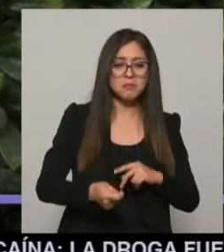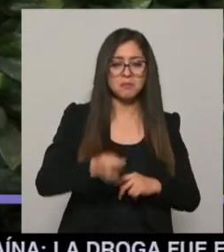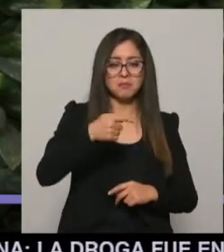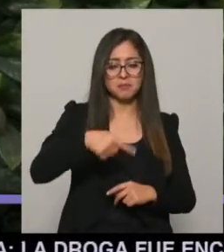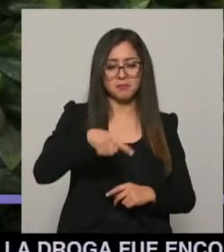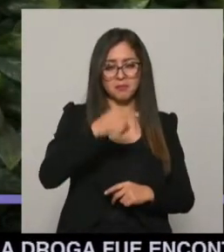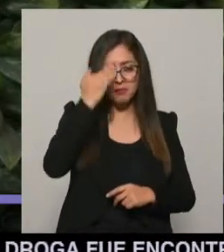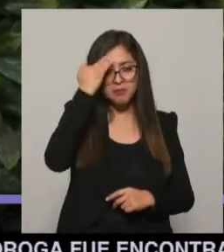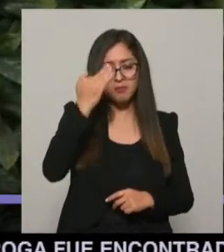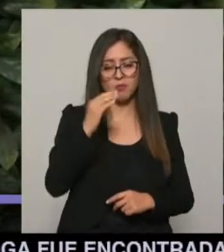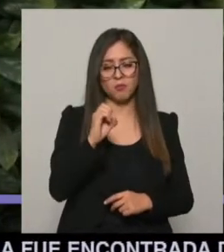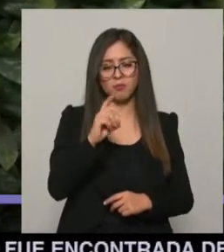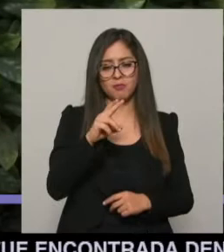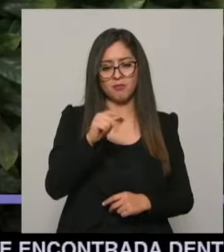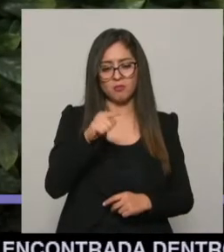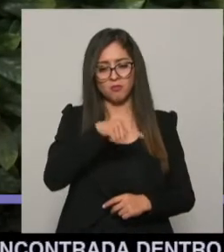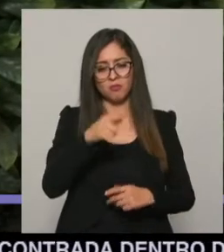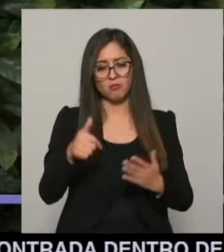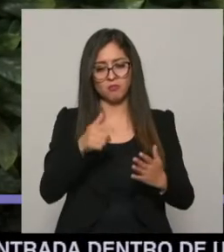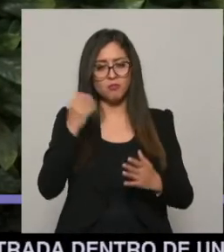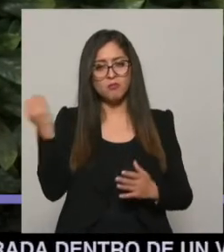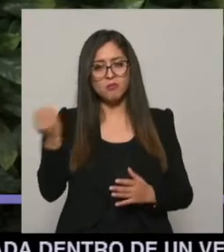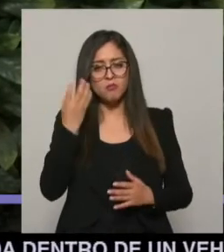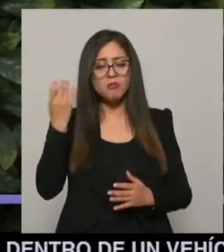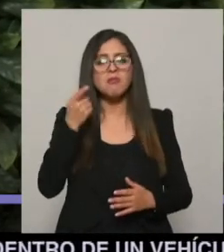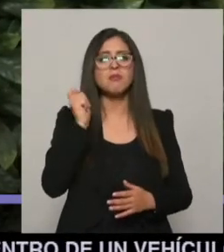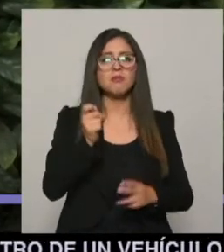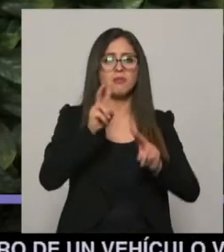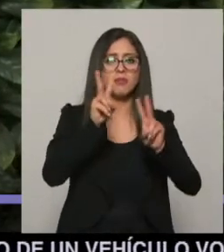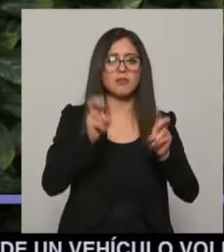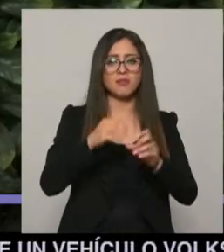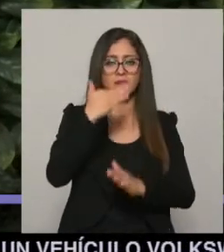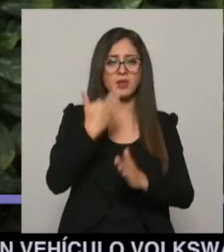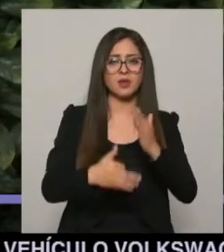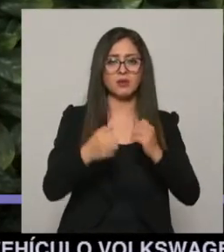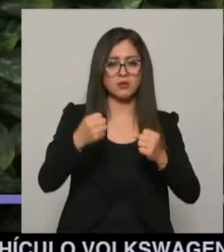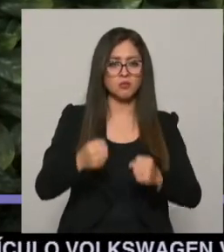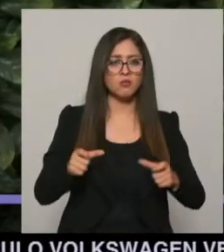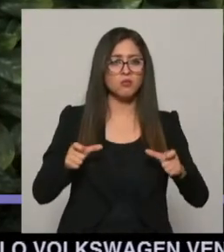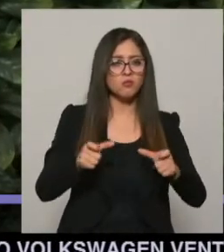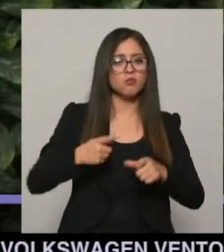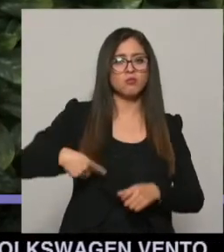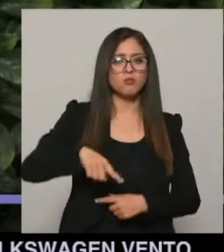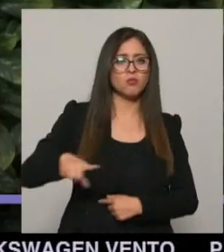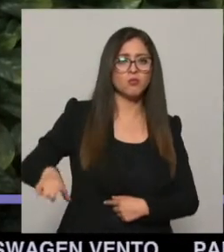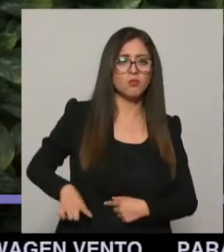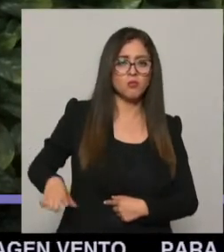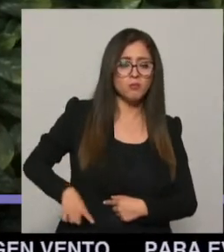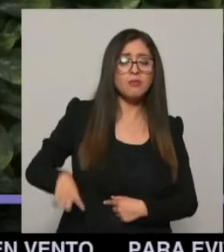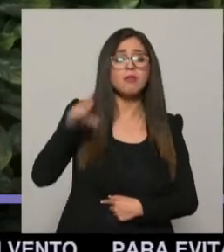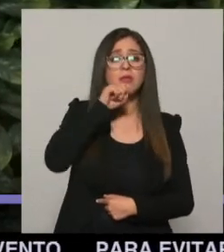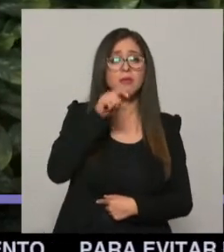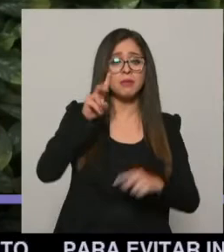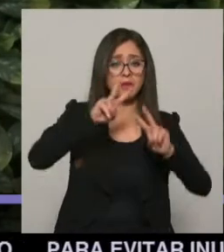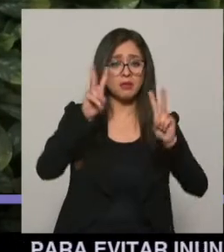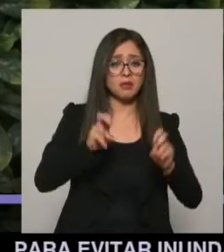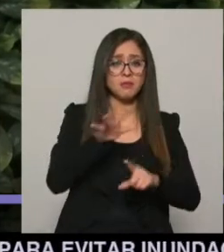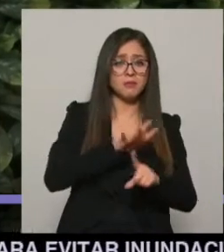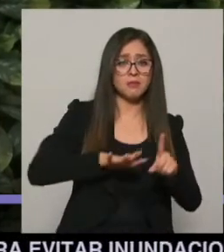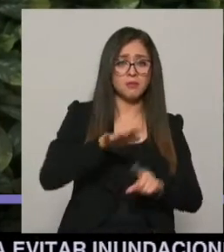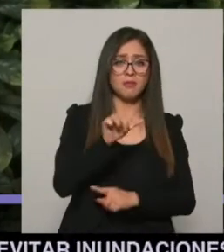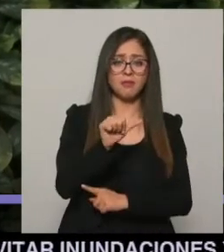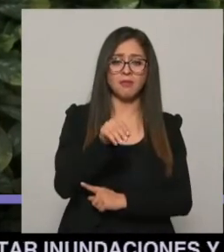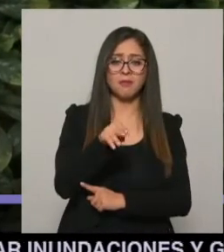ciudad. Creo que hay temas muy importantes pendientes, el tema de seguridad, que ha sido un talón de Aquiles de este gobierno, el tema de ambiental,